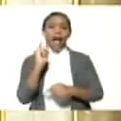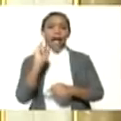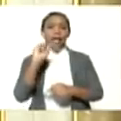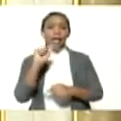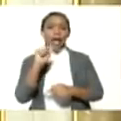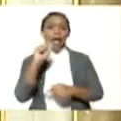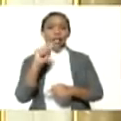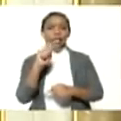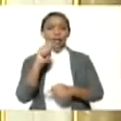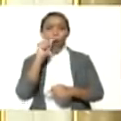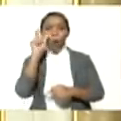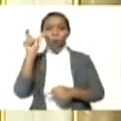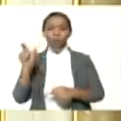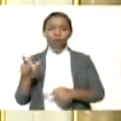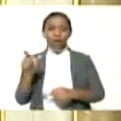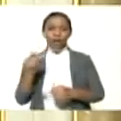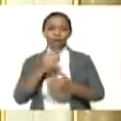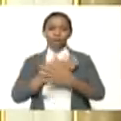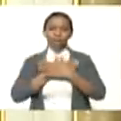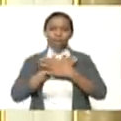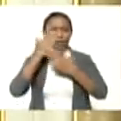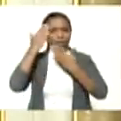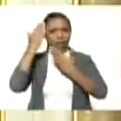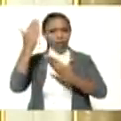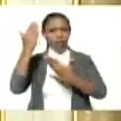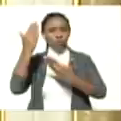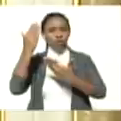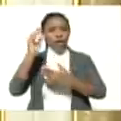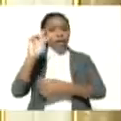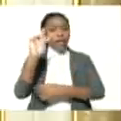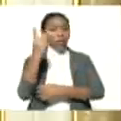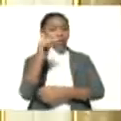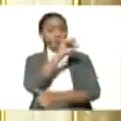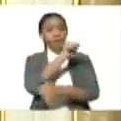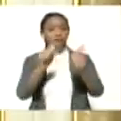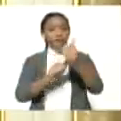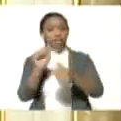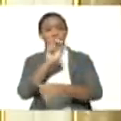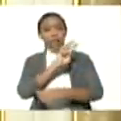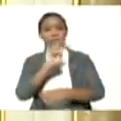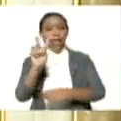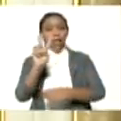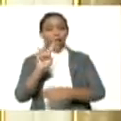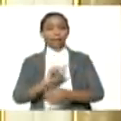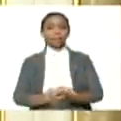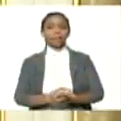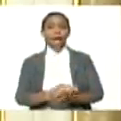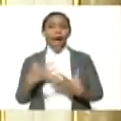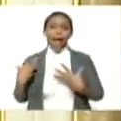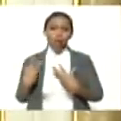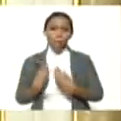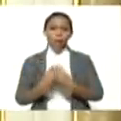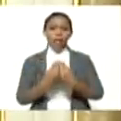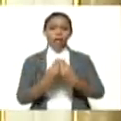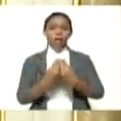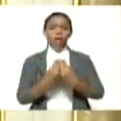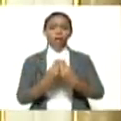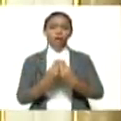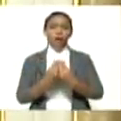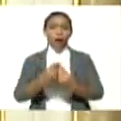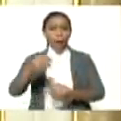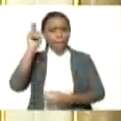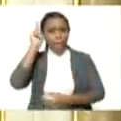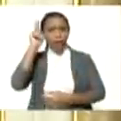nuestro saludo afectuoso. Y el segundo vicepresidente, el compañero, el